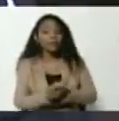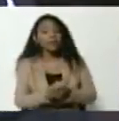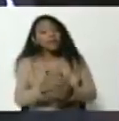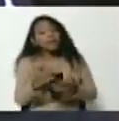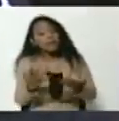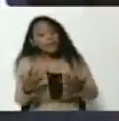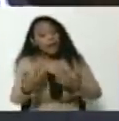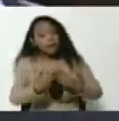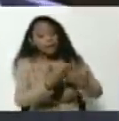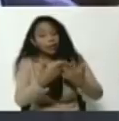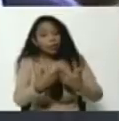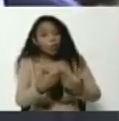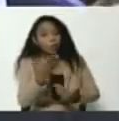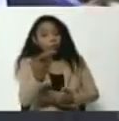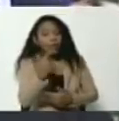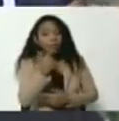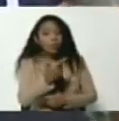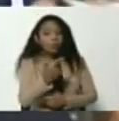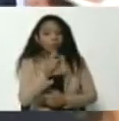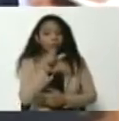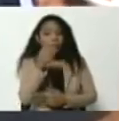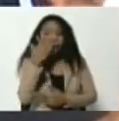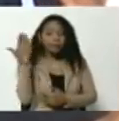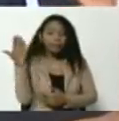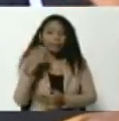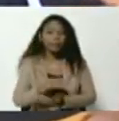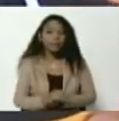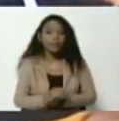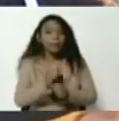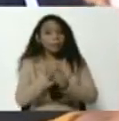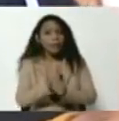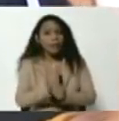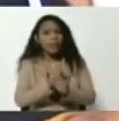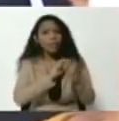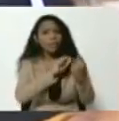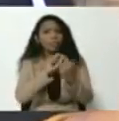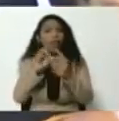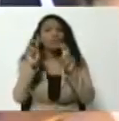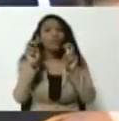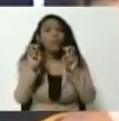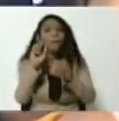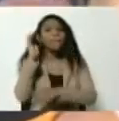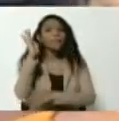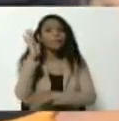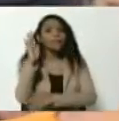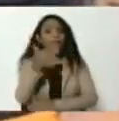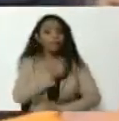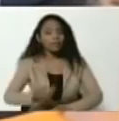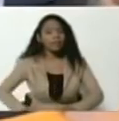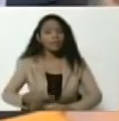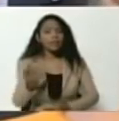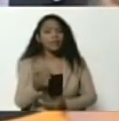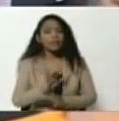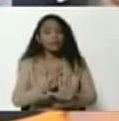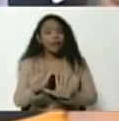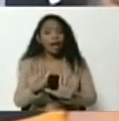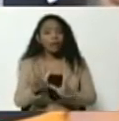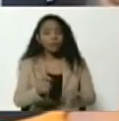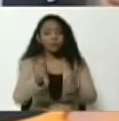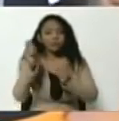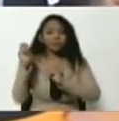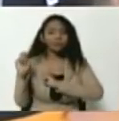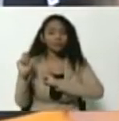Estados Unidos, usted dijo hace unas semanas que esperaba un diálogo con el nuevo presidente que iba a asumir, ya asumió Joe